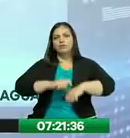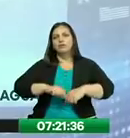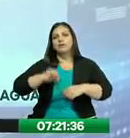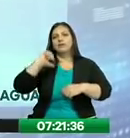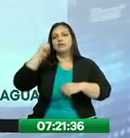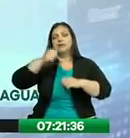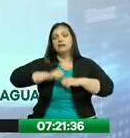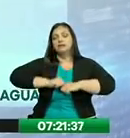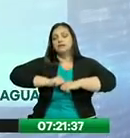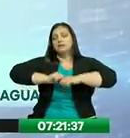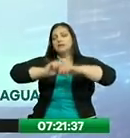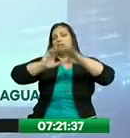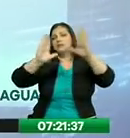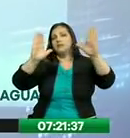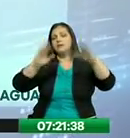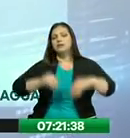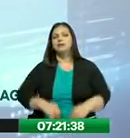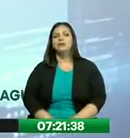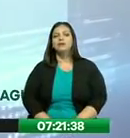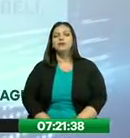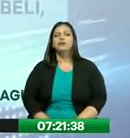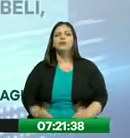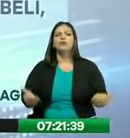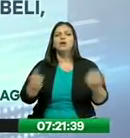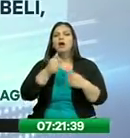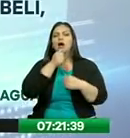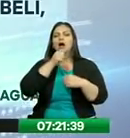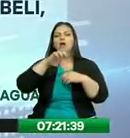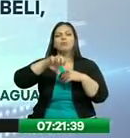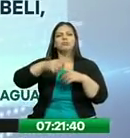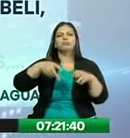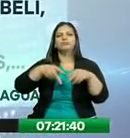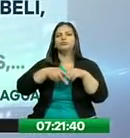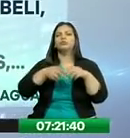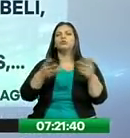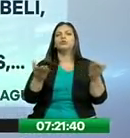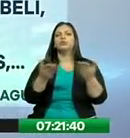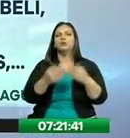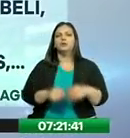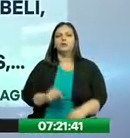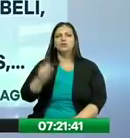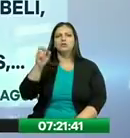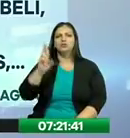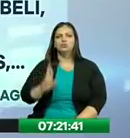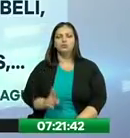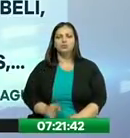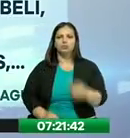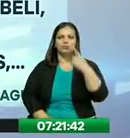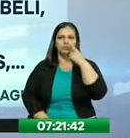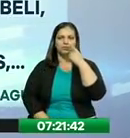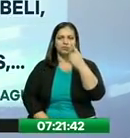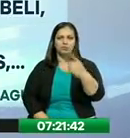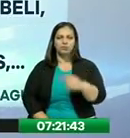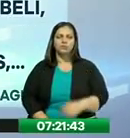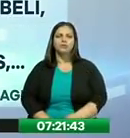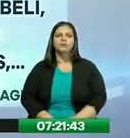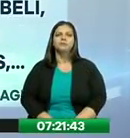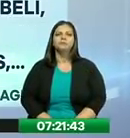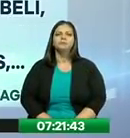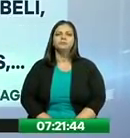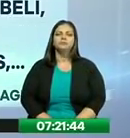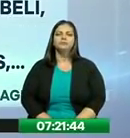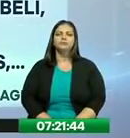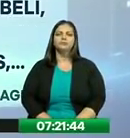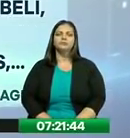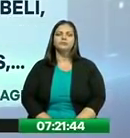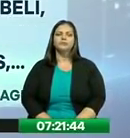sábado 19 de octubre en los sectores Fragata, Populares, García Moreno, Guayaquil Independiente, Guevara